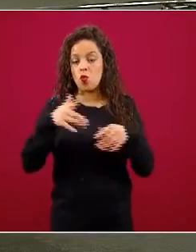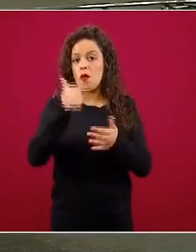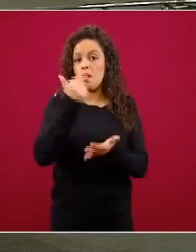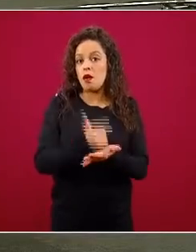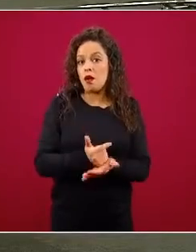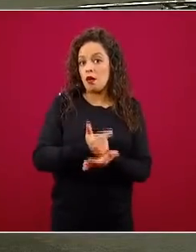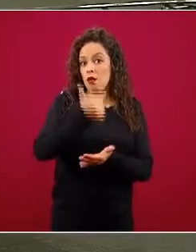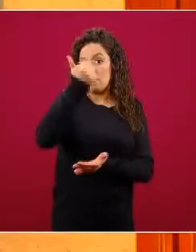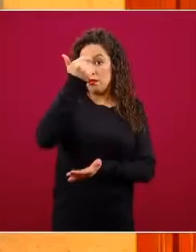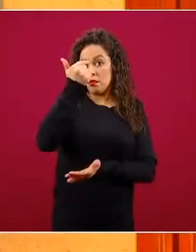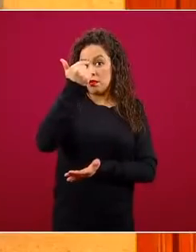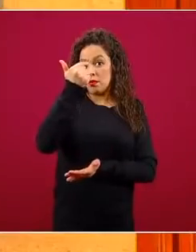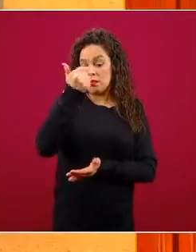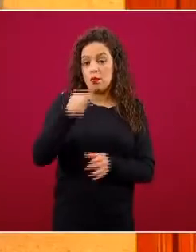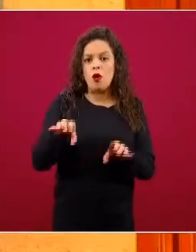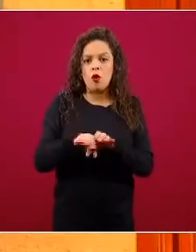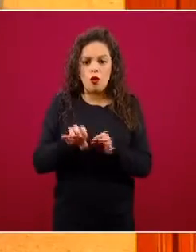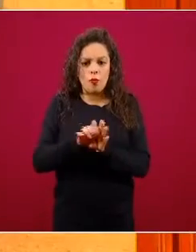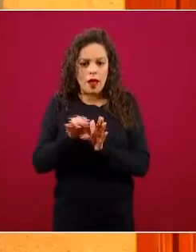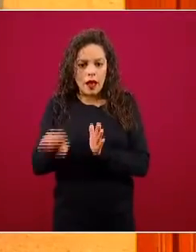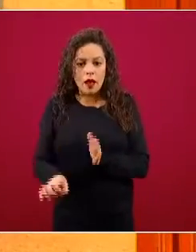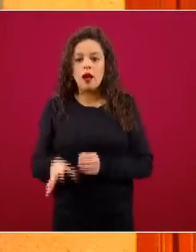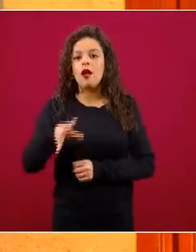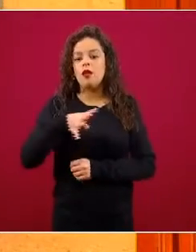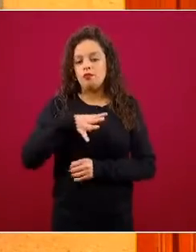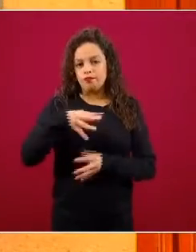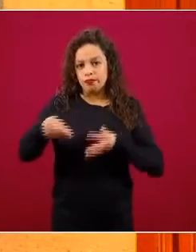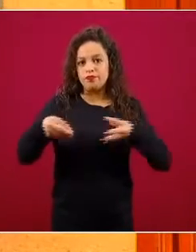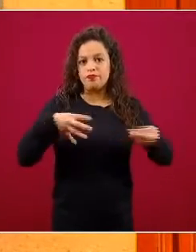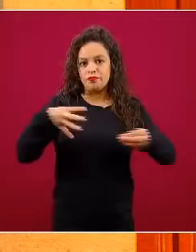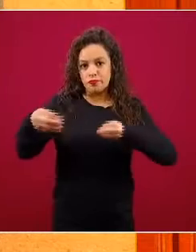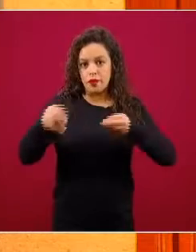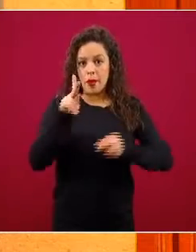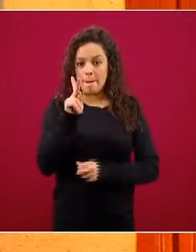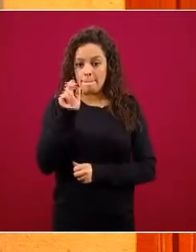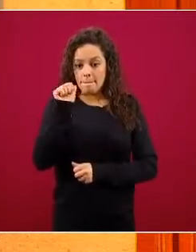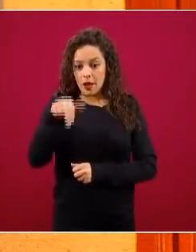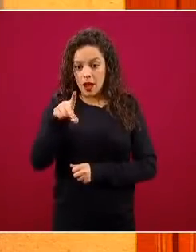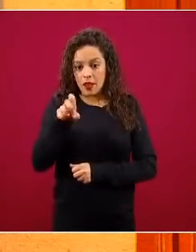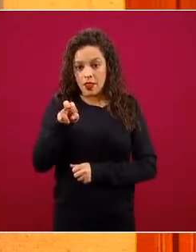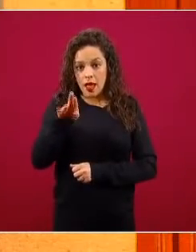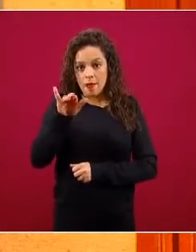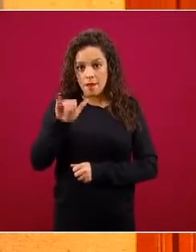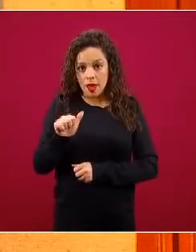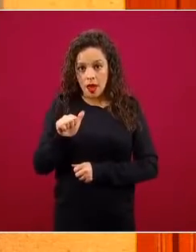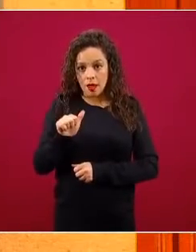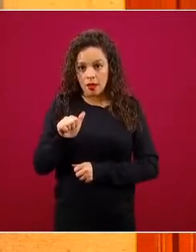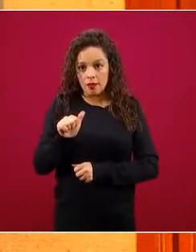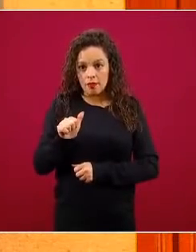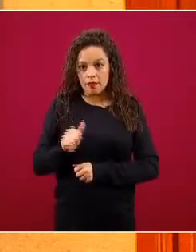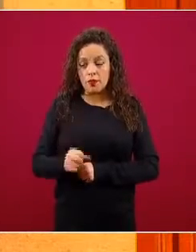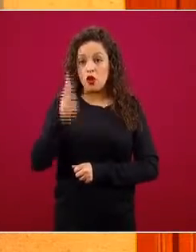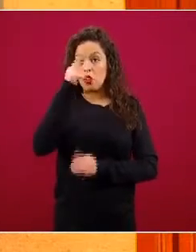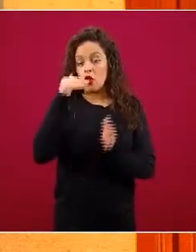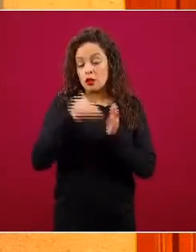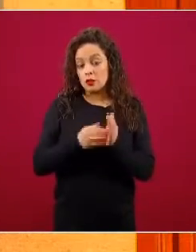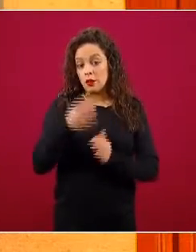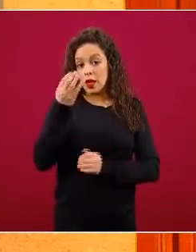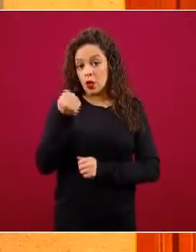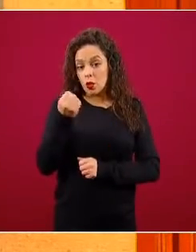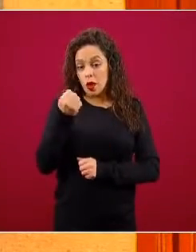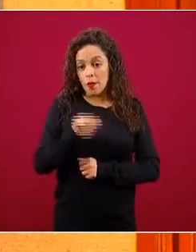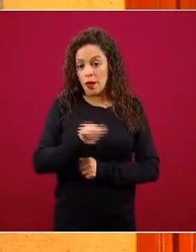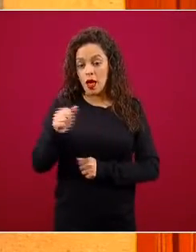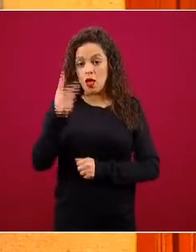como puede ser una pandemia. Y esta es la pandemia más reciente en México, la de influenza 2009-10. Y que